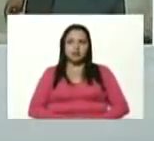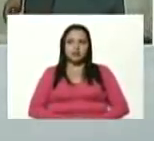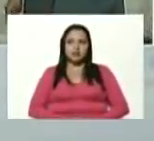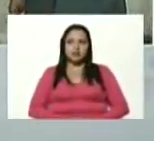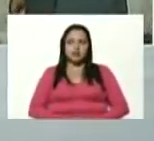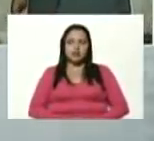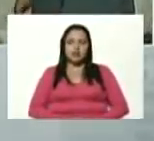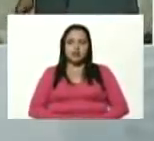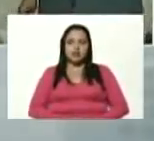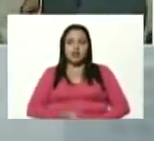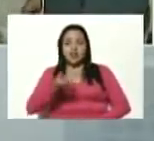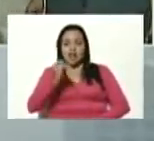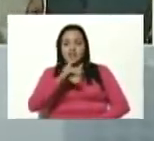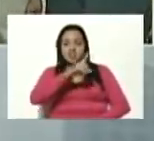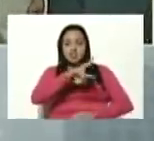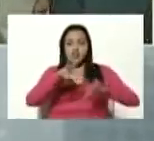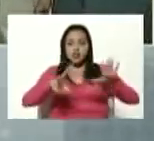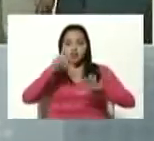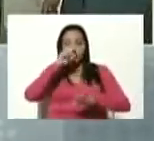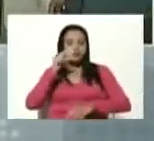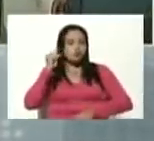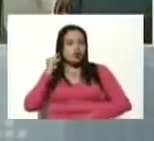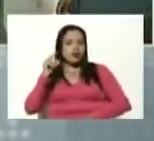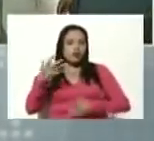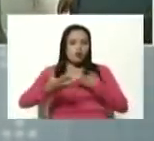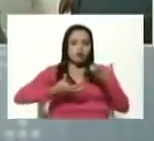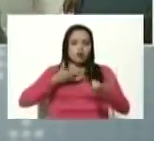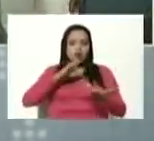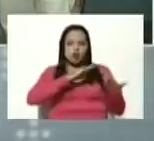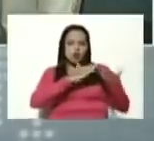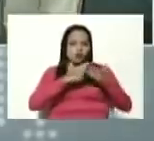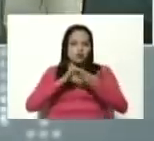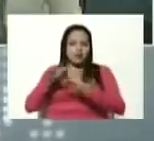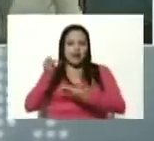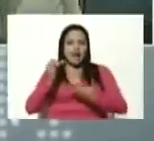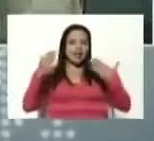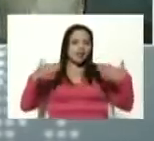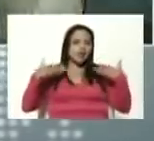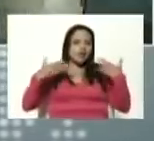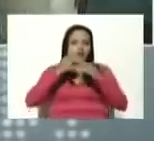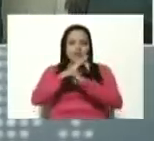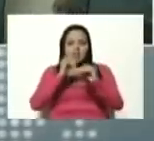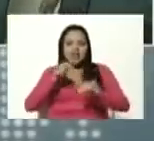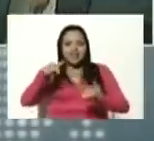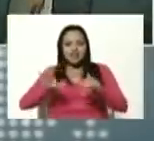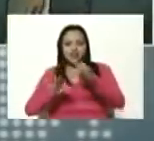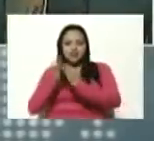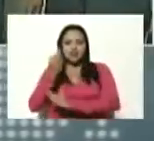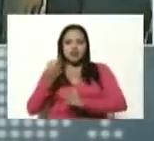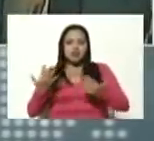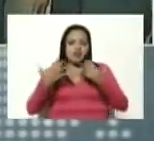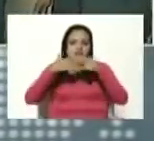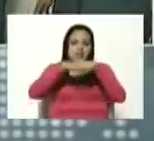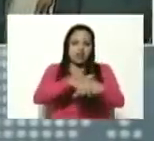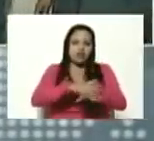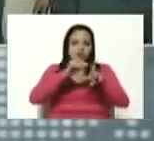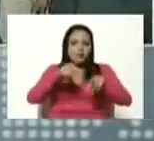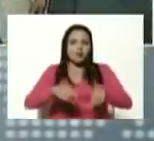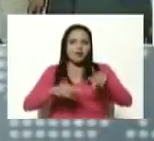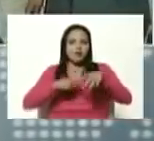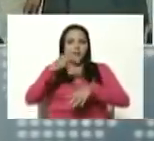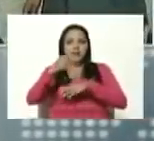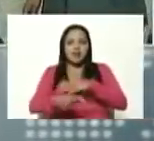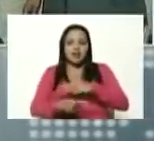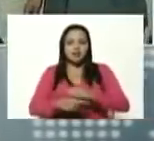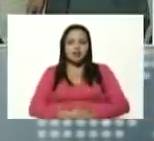18 años cocinando para la comunidad. Y estamos muy contentos que esta fundación también se haya integrado al plan